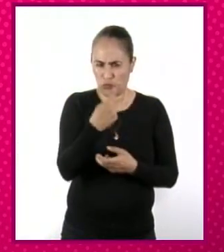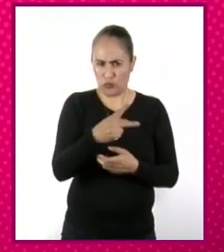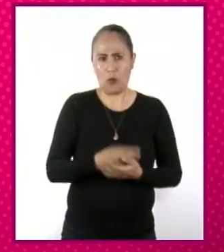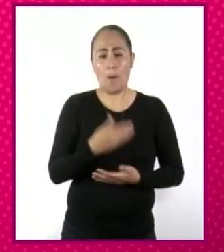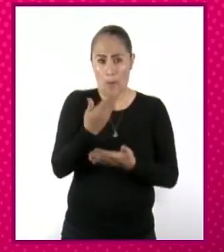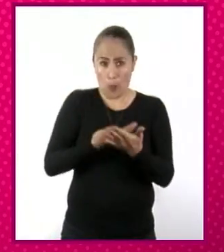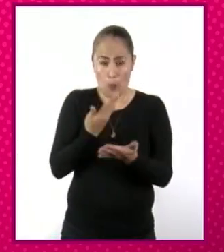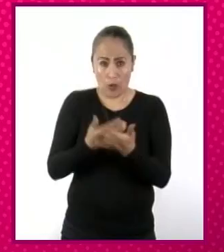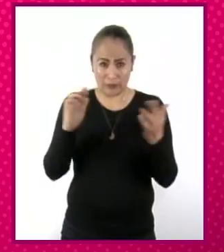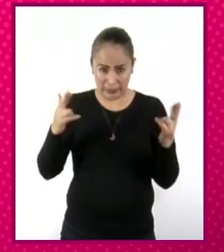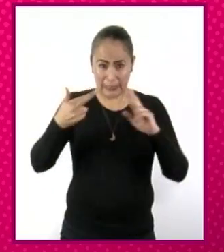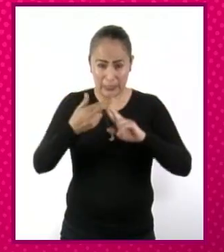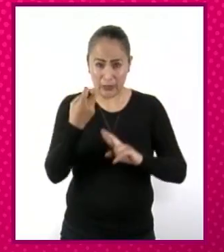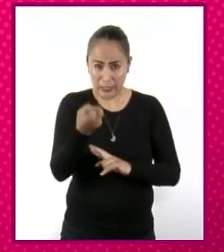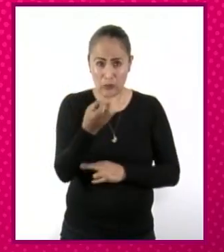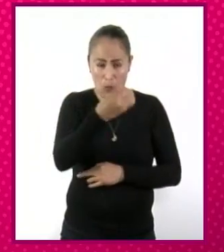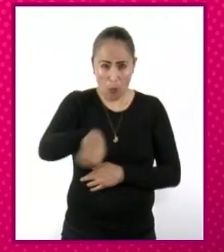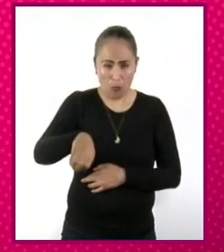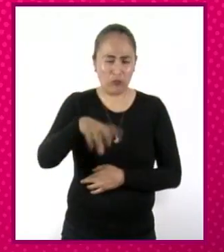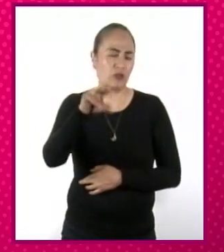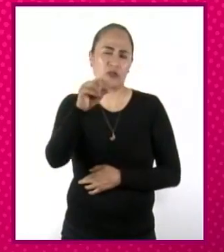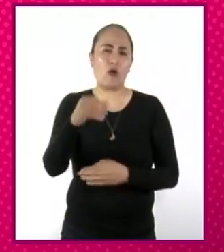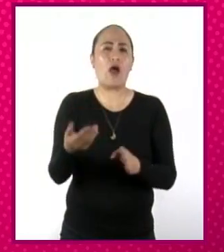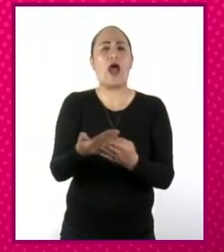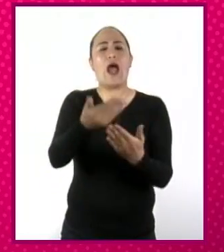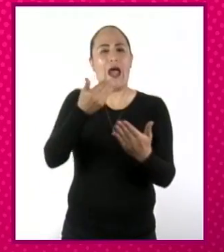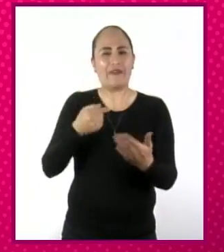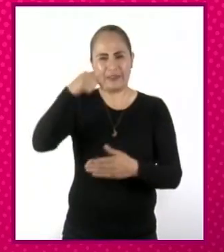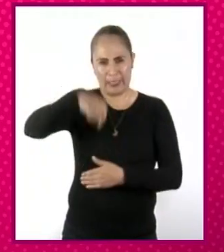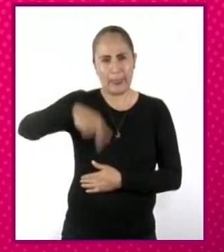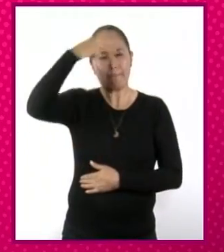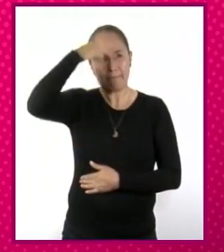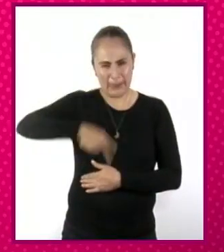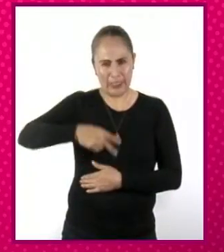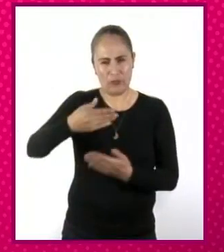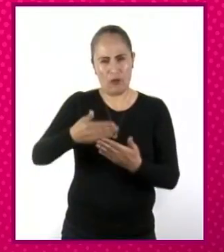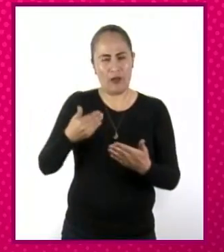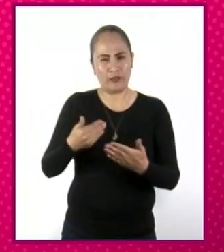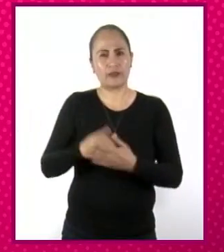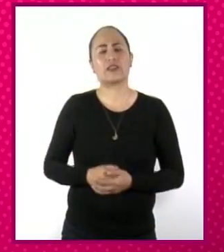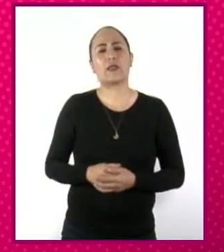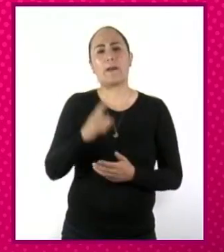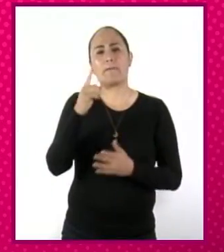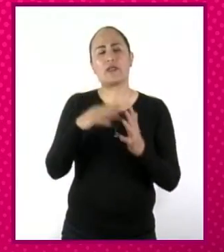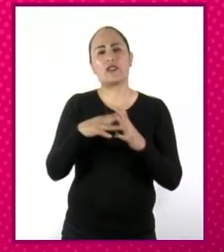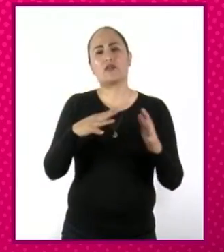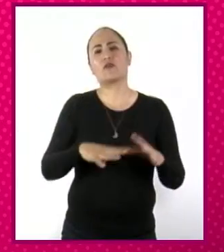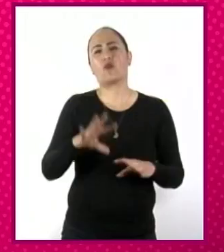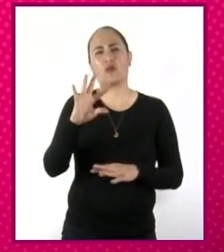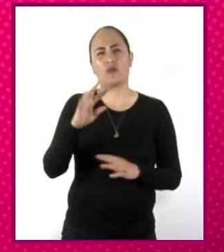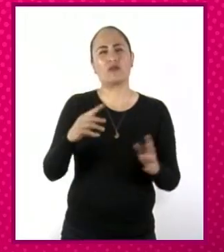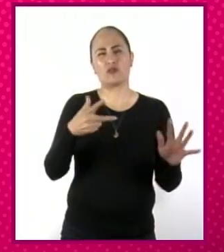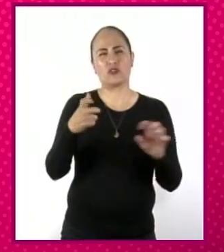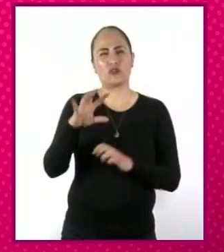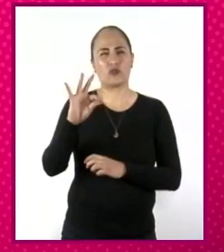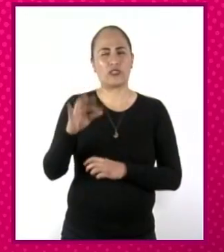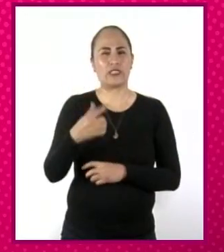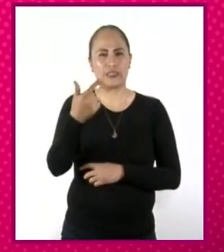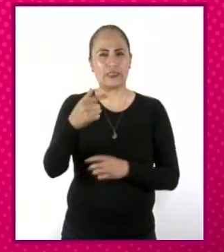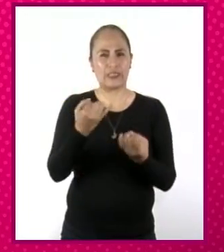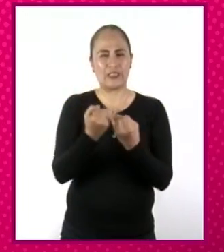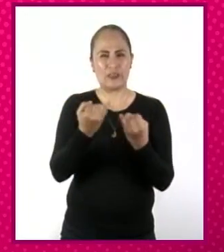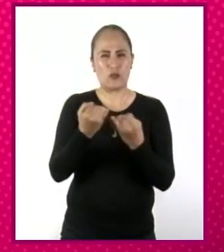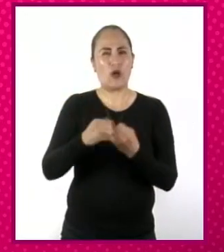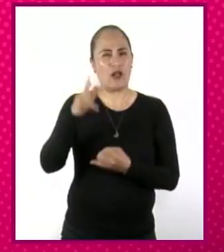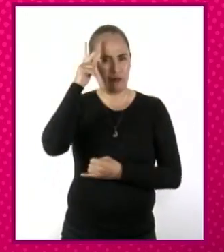propuesta religiosa. Entonces, antes de la invasión a México, que culminó con la guerra del 47 y la firma del Tratado de Guadalupe Hidalgo, hubo